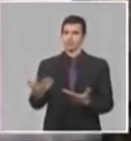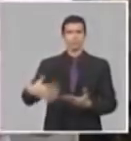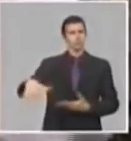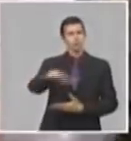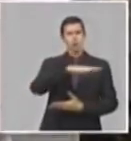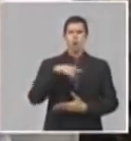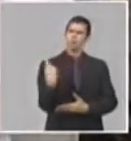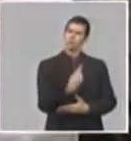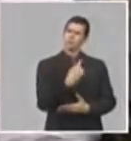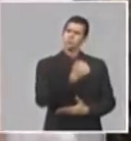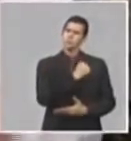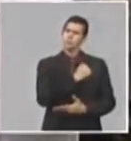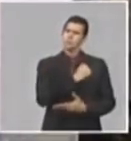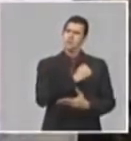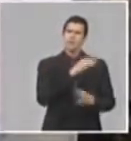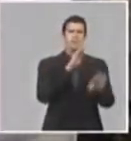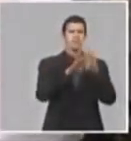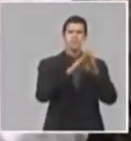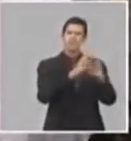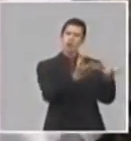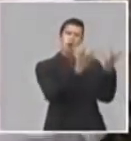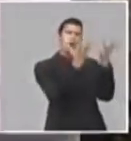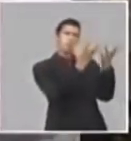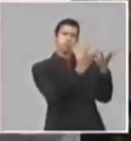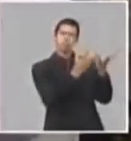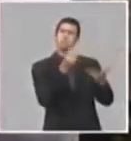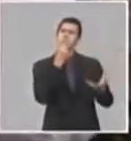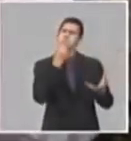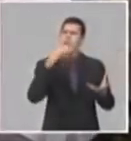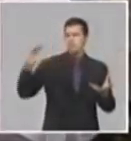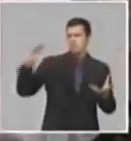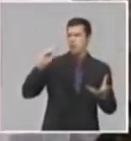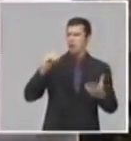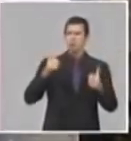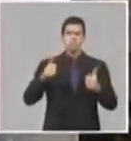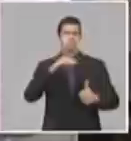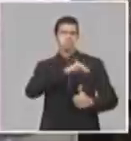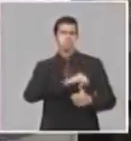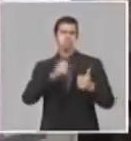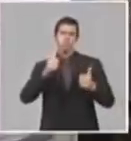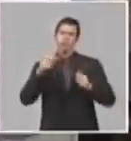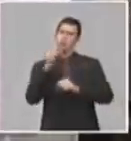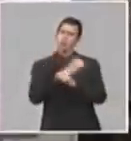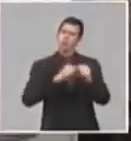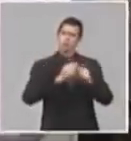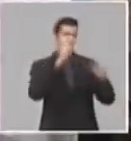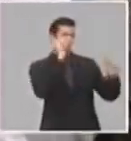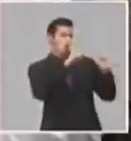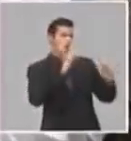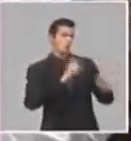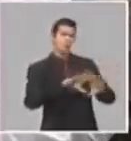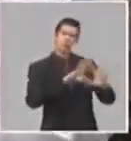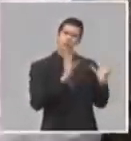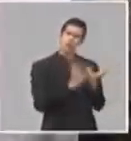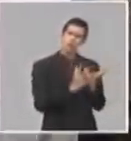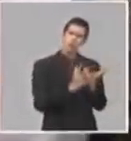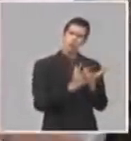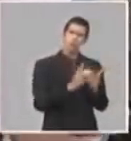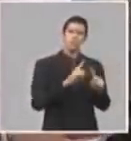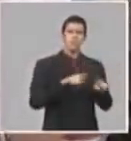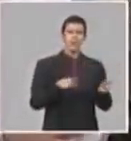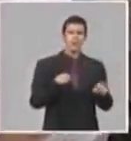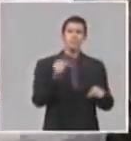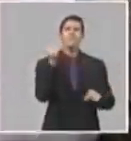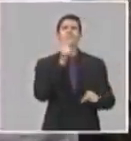respaldo y que no hubiera cola y que todo el mundo comprara y que el salario rindiera. No renunciamos a eso, ese es nuestro objetivo y para eso trabajamos, pero no va a ser